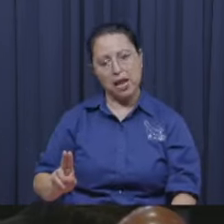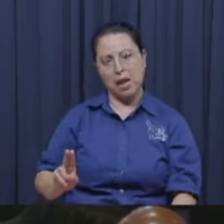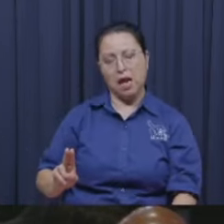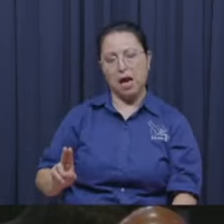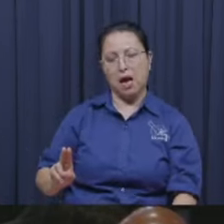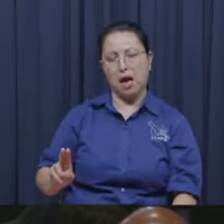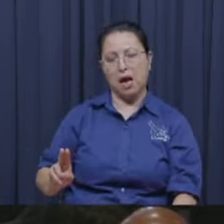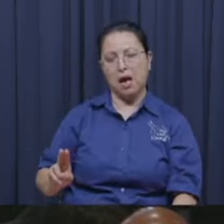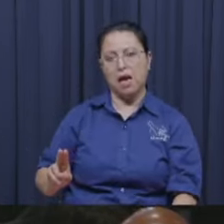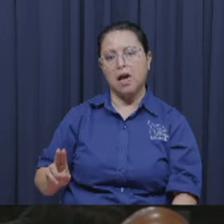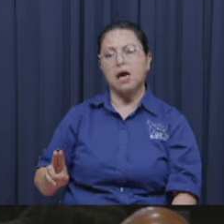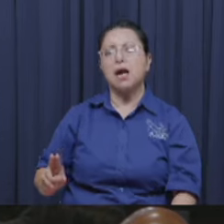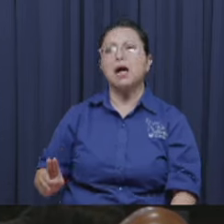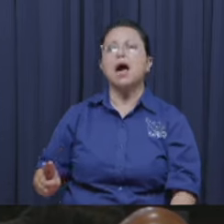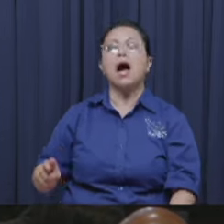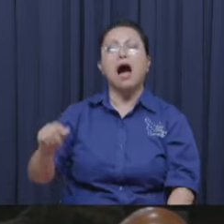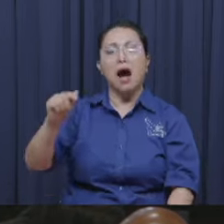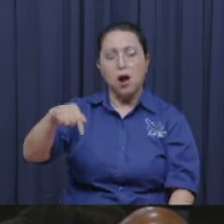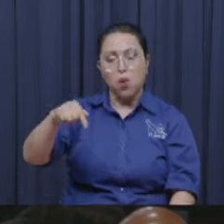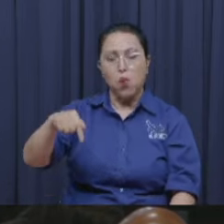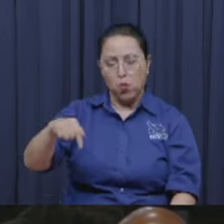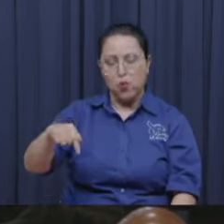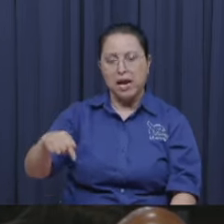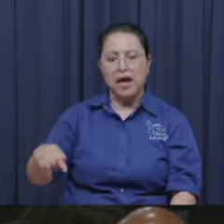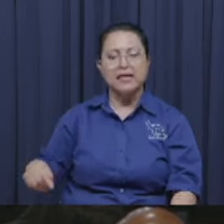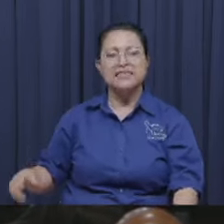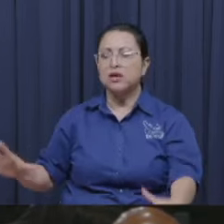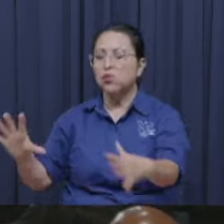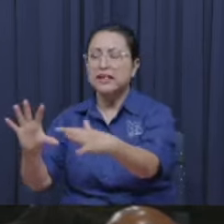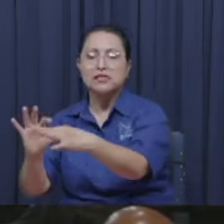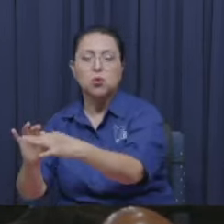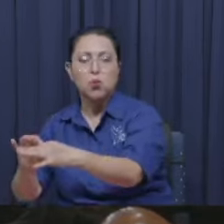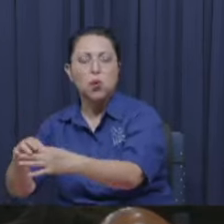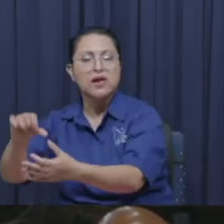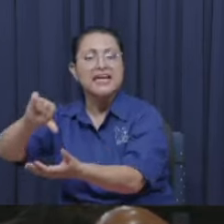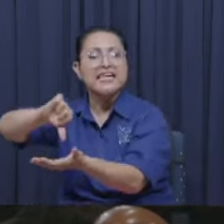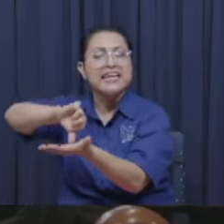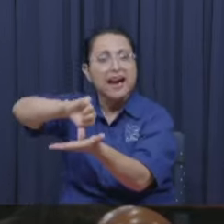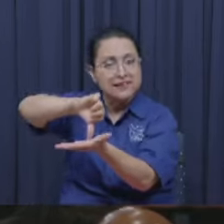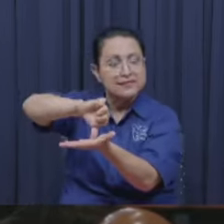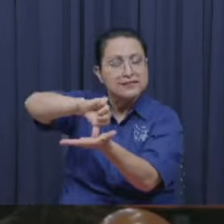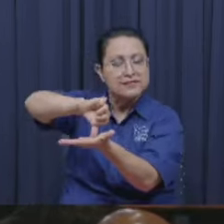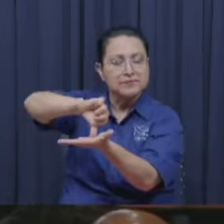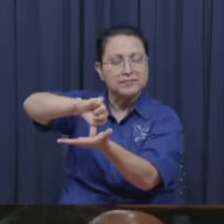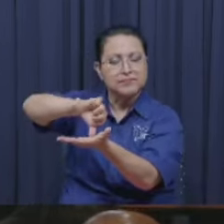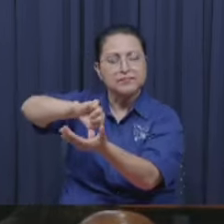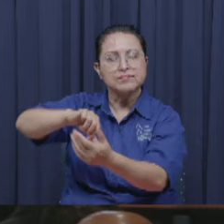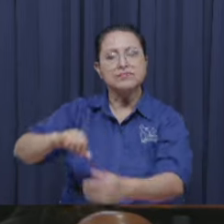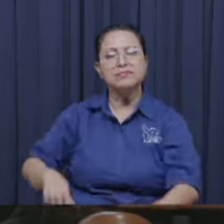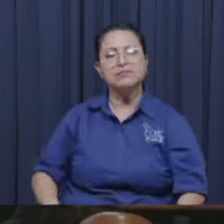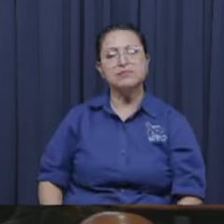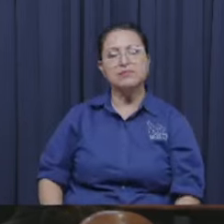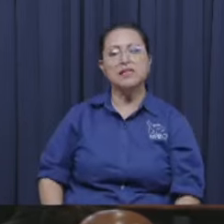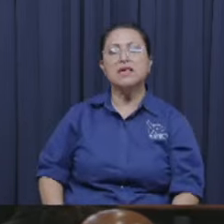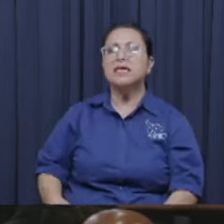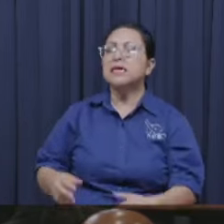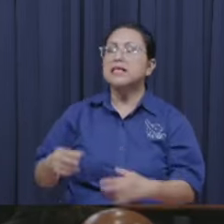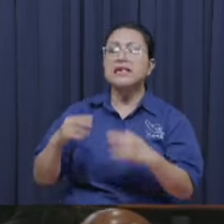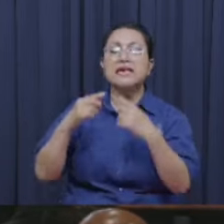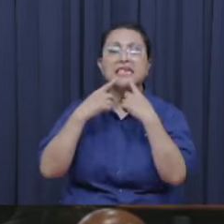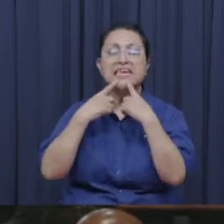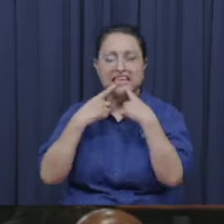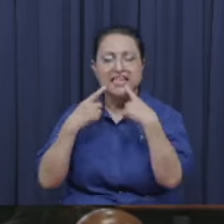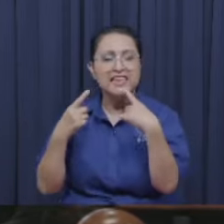Irán desde hace ratos. Y que quiso ya proclamar que el Esequibo,